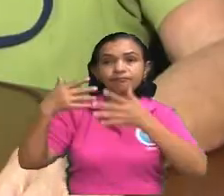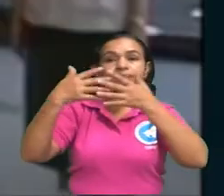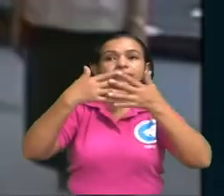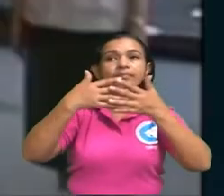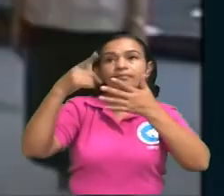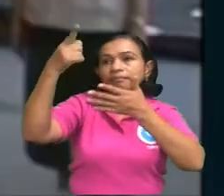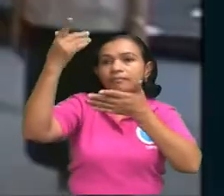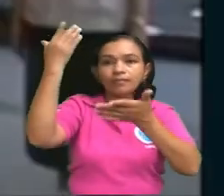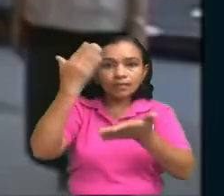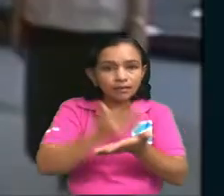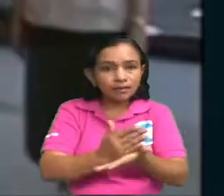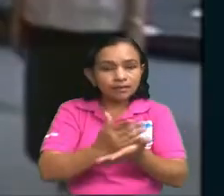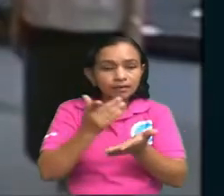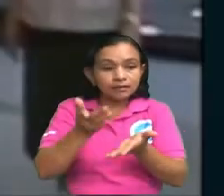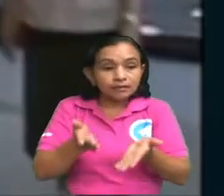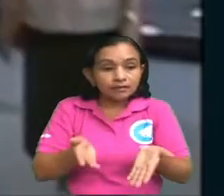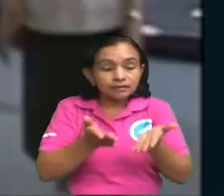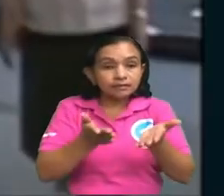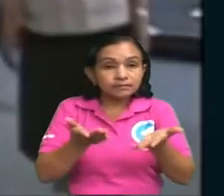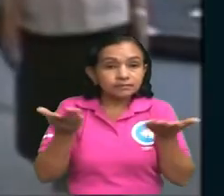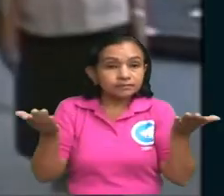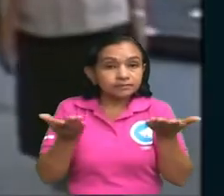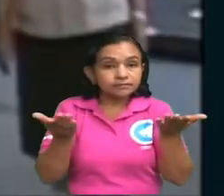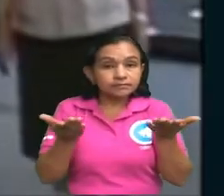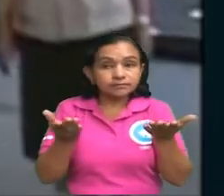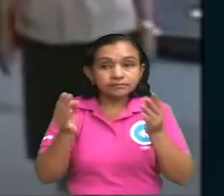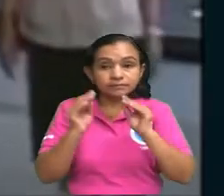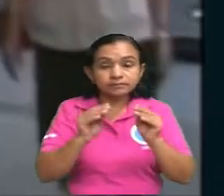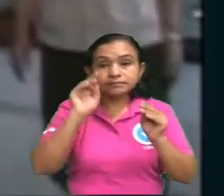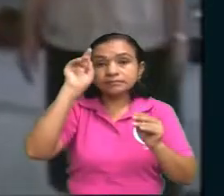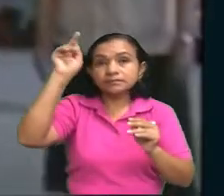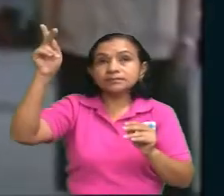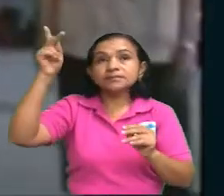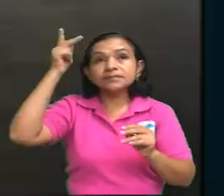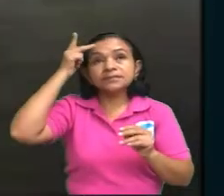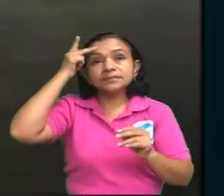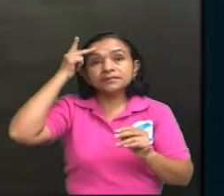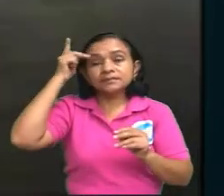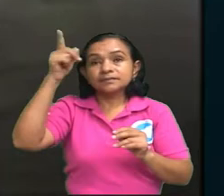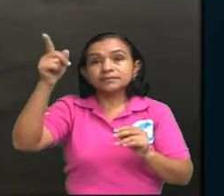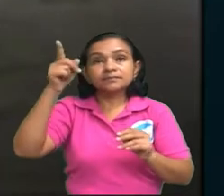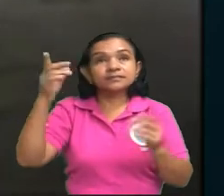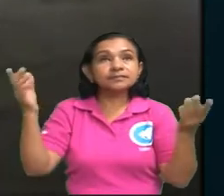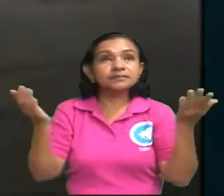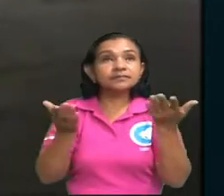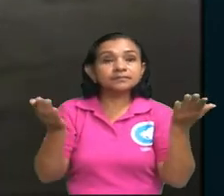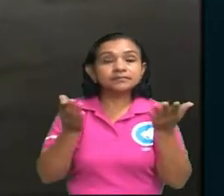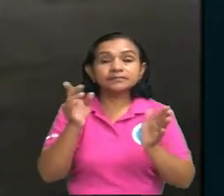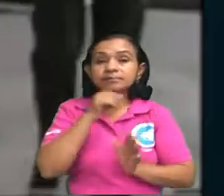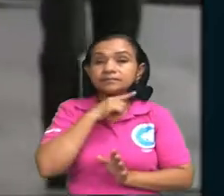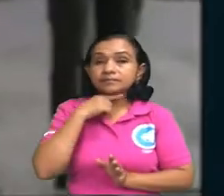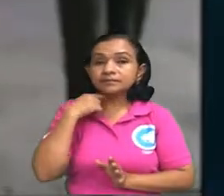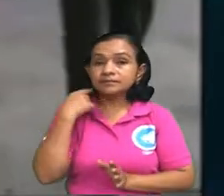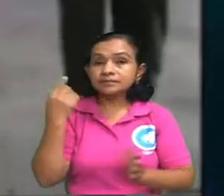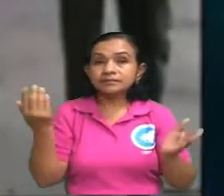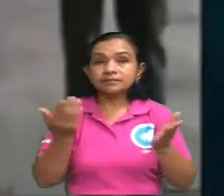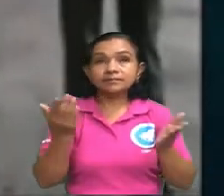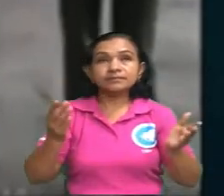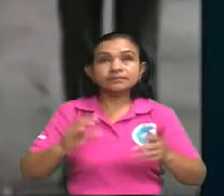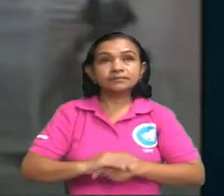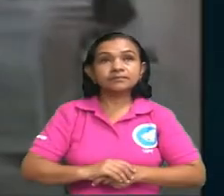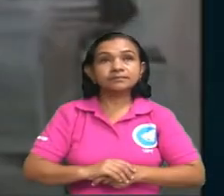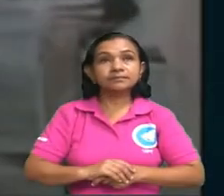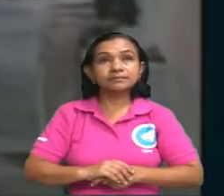norteamericanos, influenciada por sus políticas y sus percepciones de la realidad,